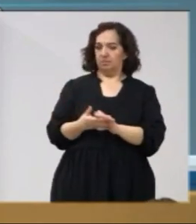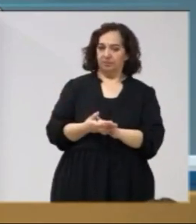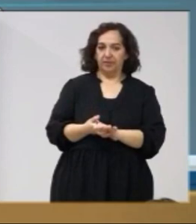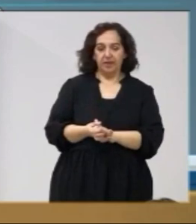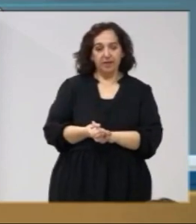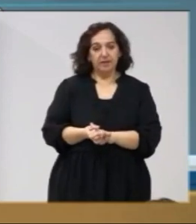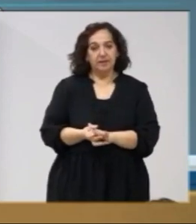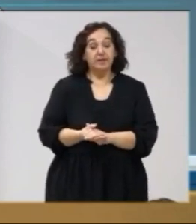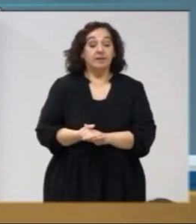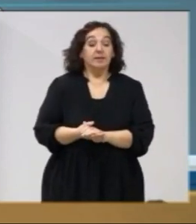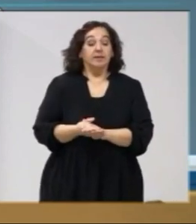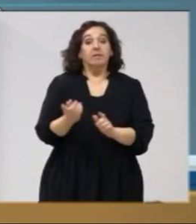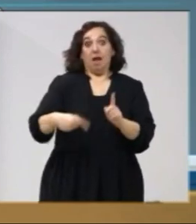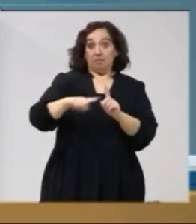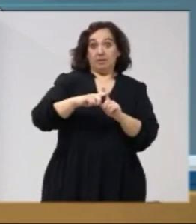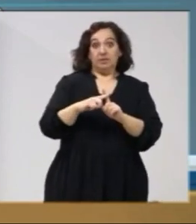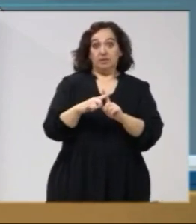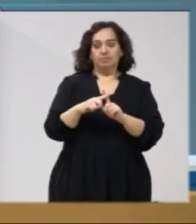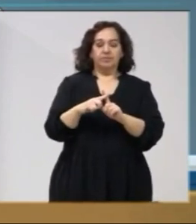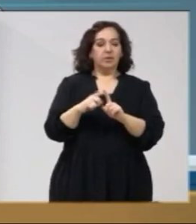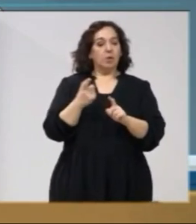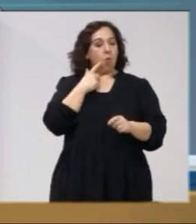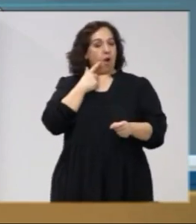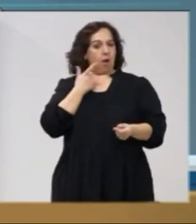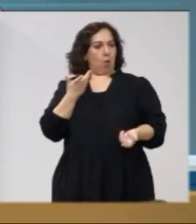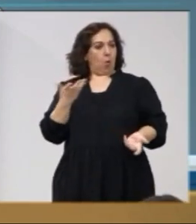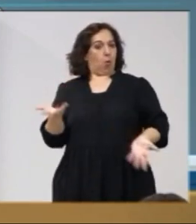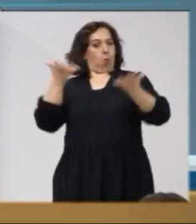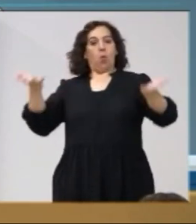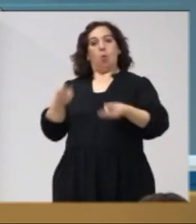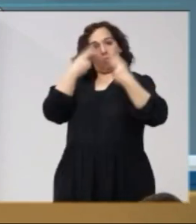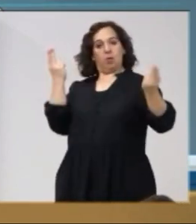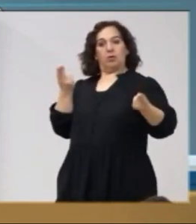Y además ostentaban de ello.